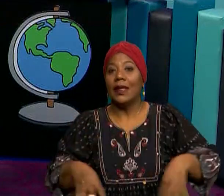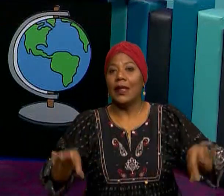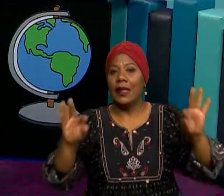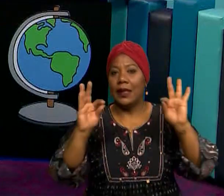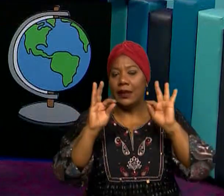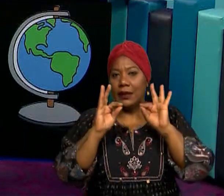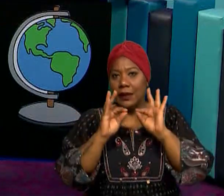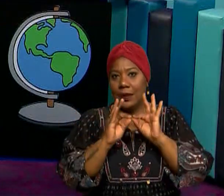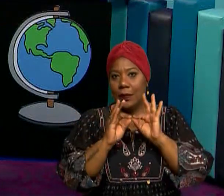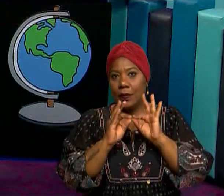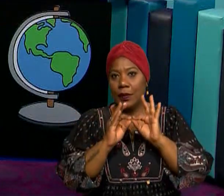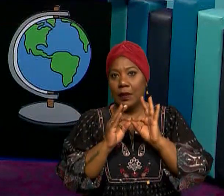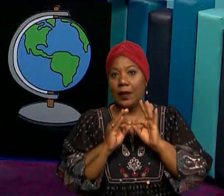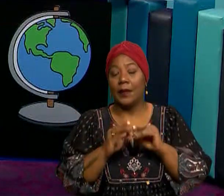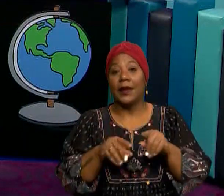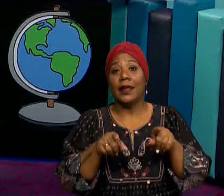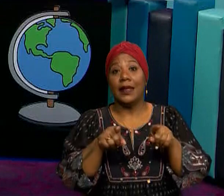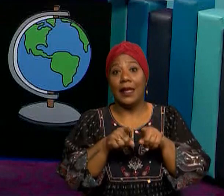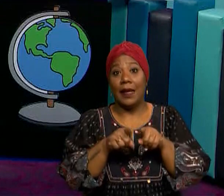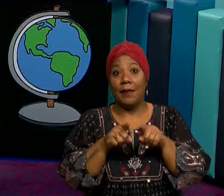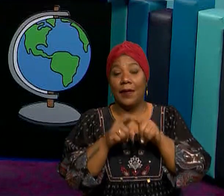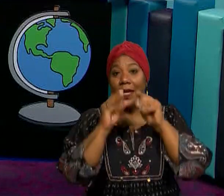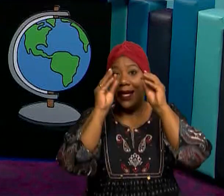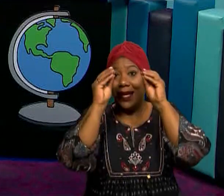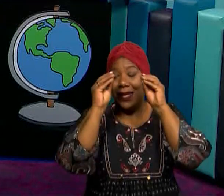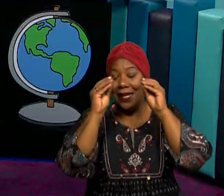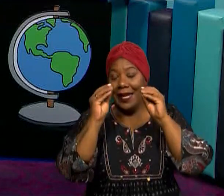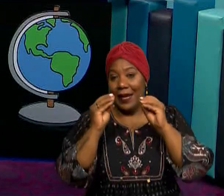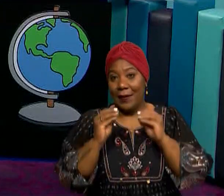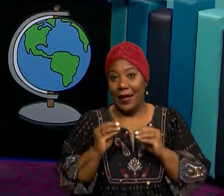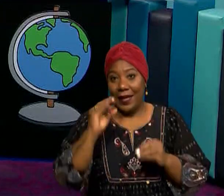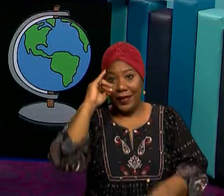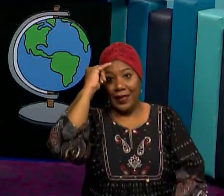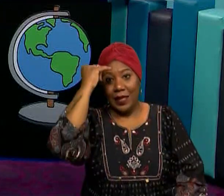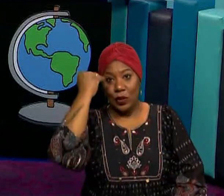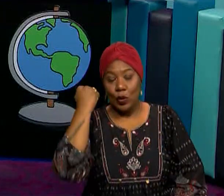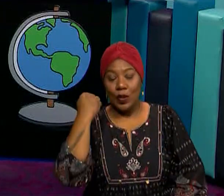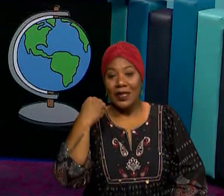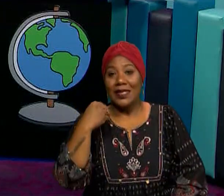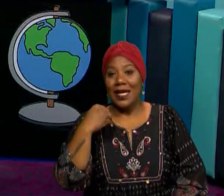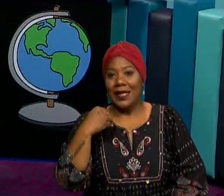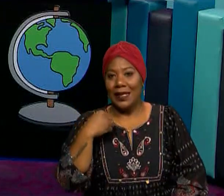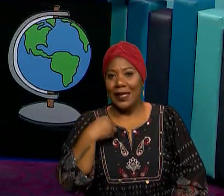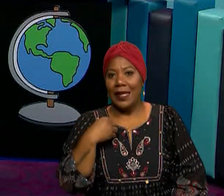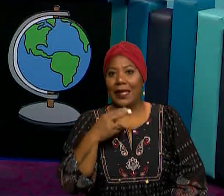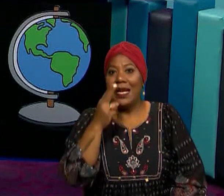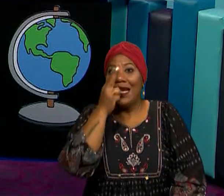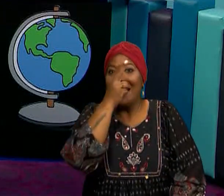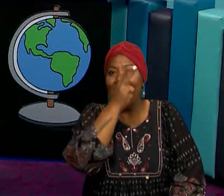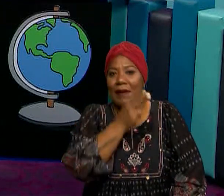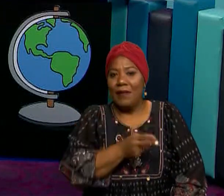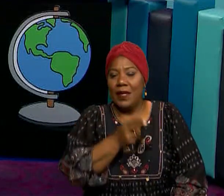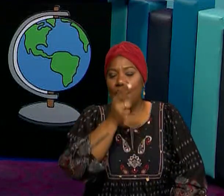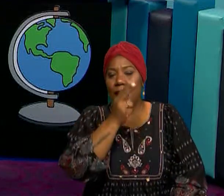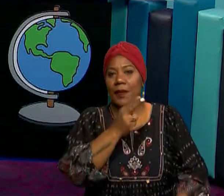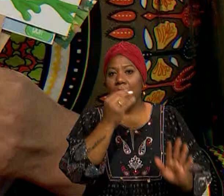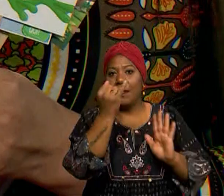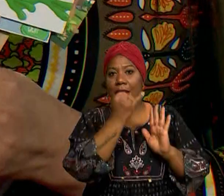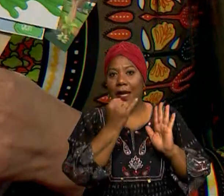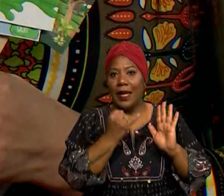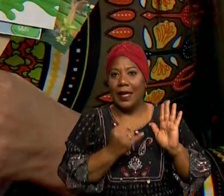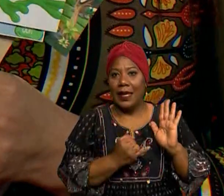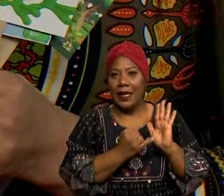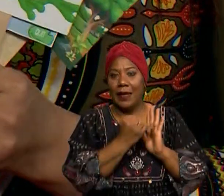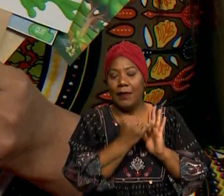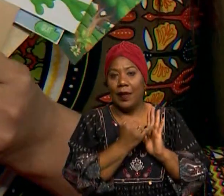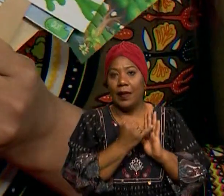podemos observar, la maestra tiene aquí lo que son las imágenes que ustedes están observando en pantalla. Estas imágenes van a sacar lo